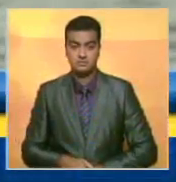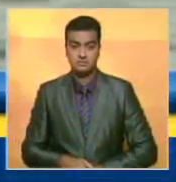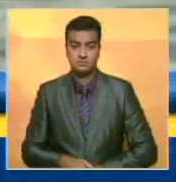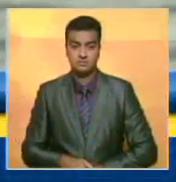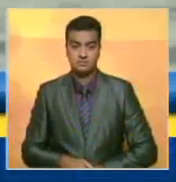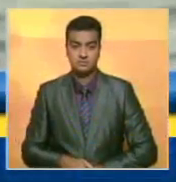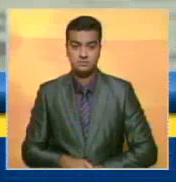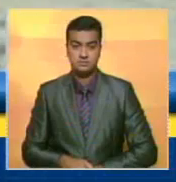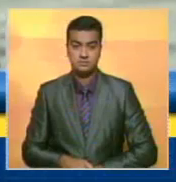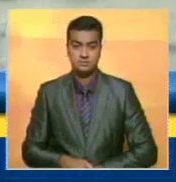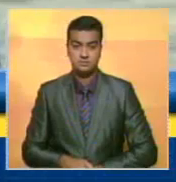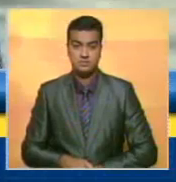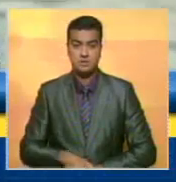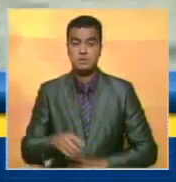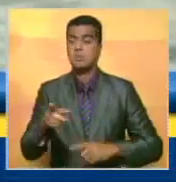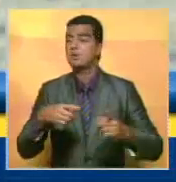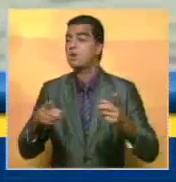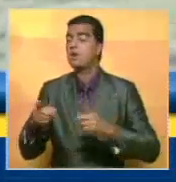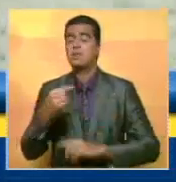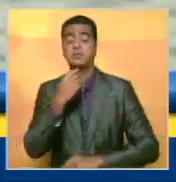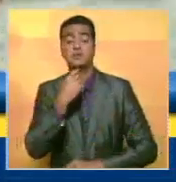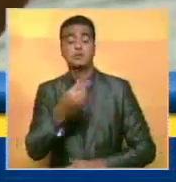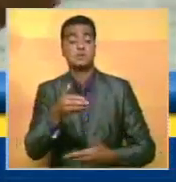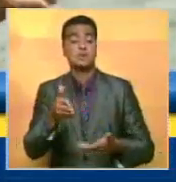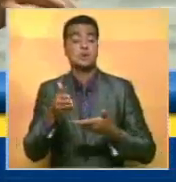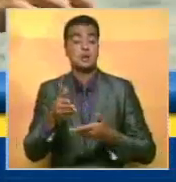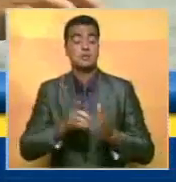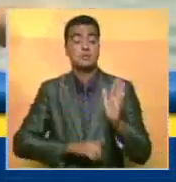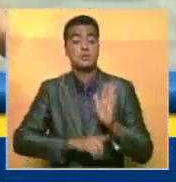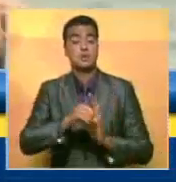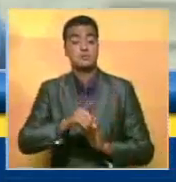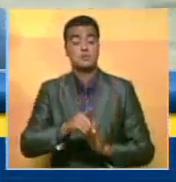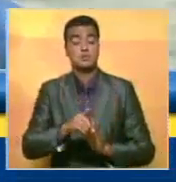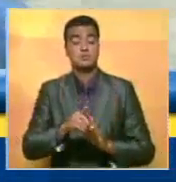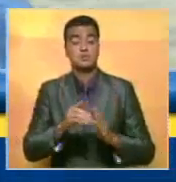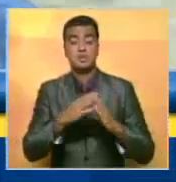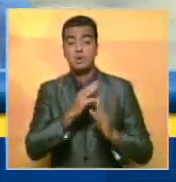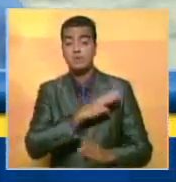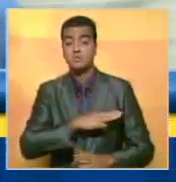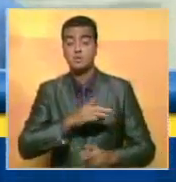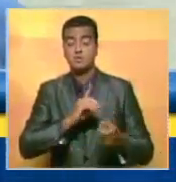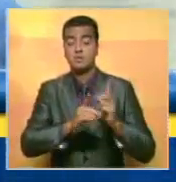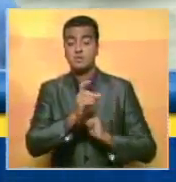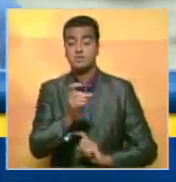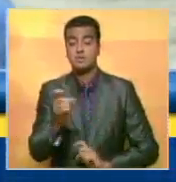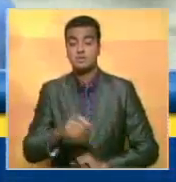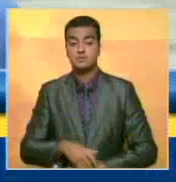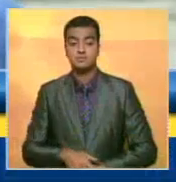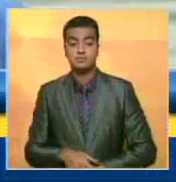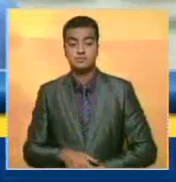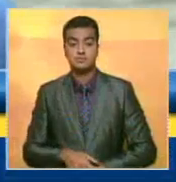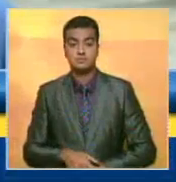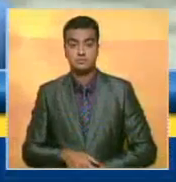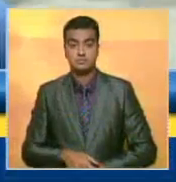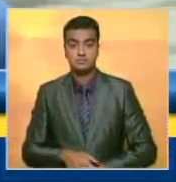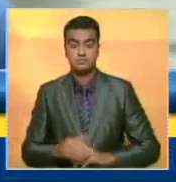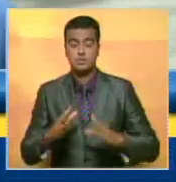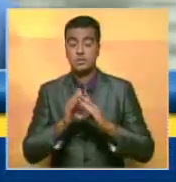Andar por allí diciendo que si gana el progreso, entonces se le va a quitar algo a alguien. Todo lo